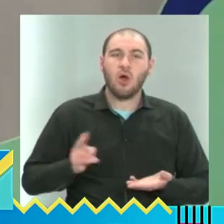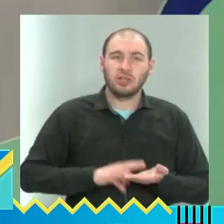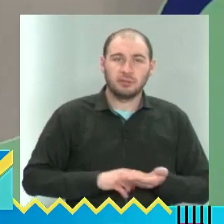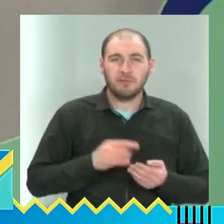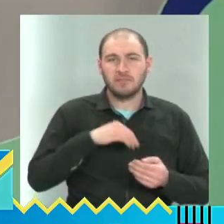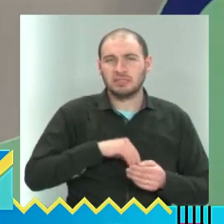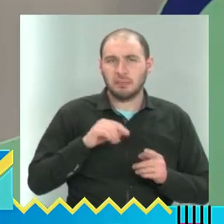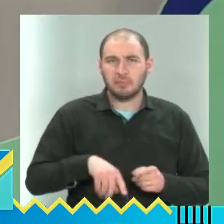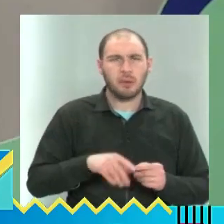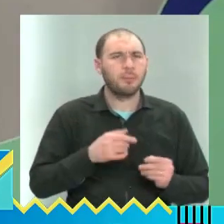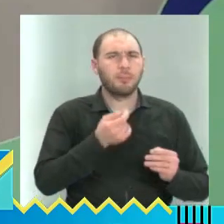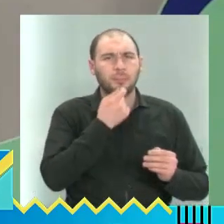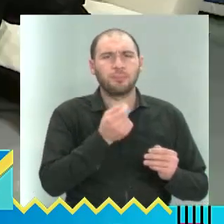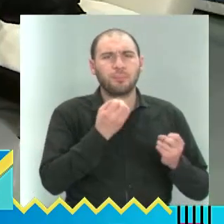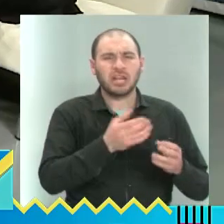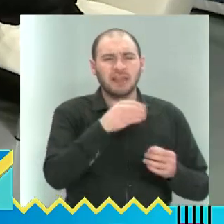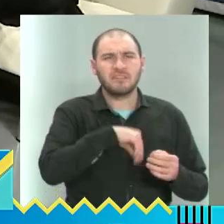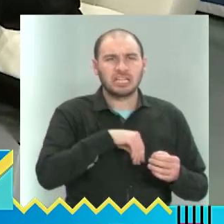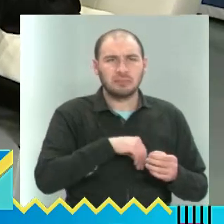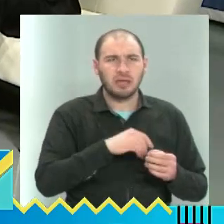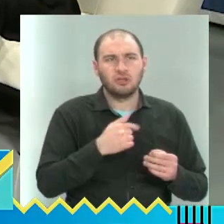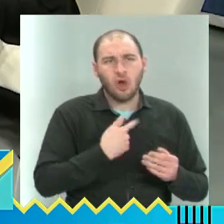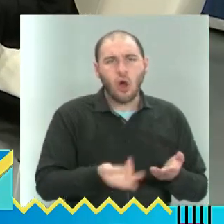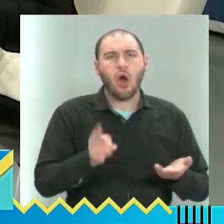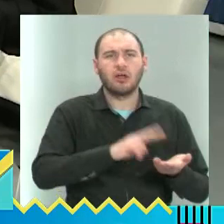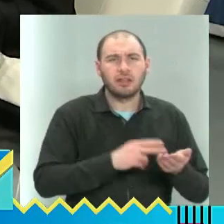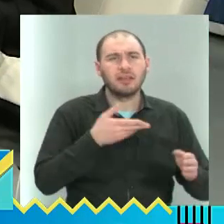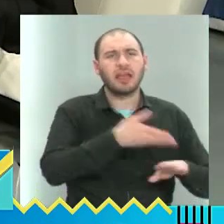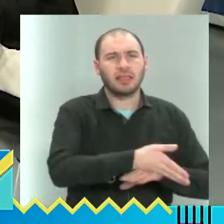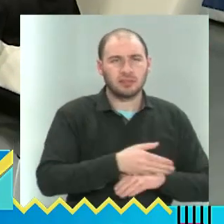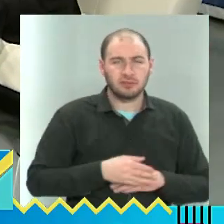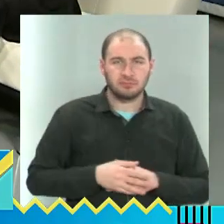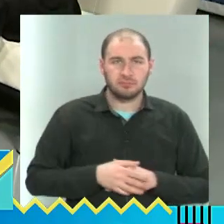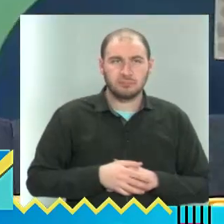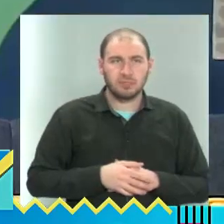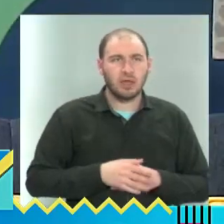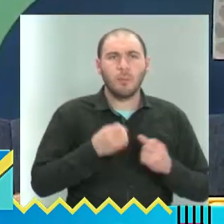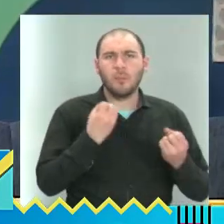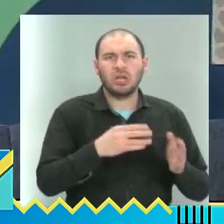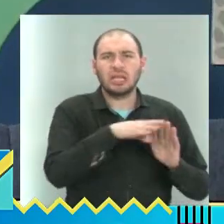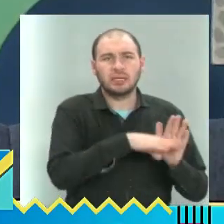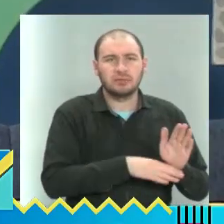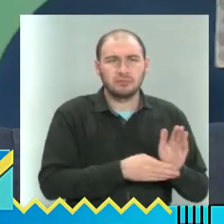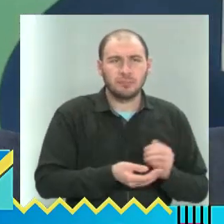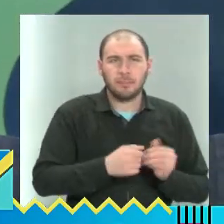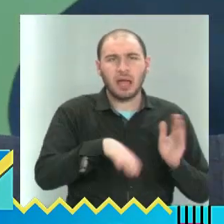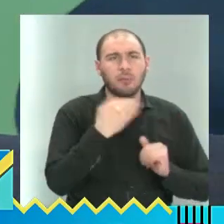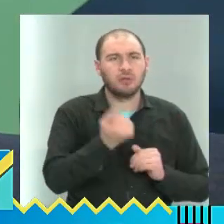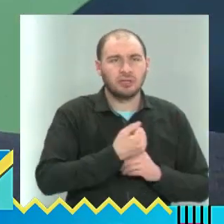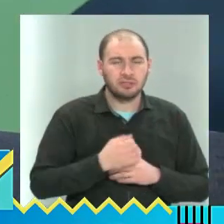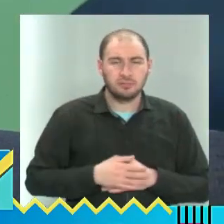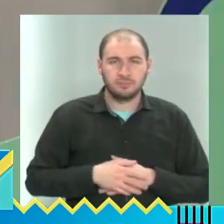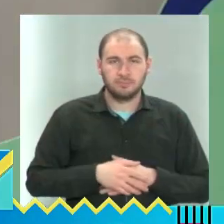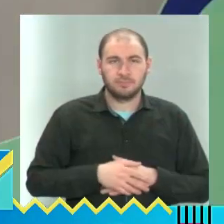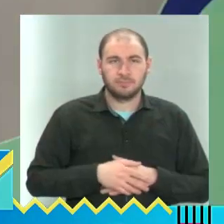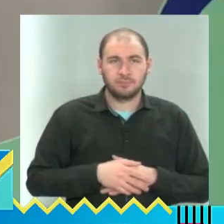la víctima en el delito. Por los cuales la víctima dice, bueno, vuelvo a ingresar a esta red. Los factores, los principales, podemos.